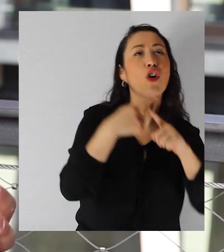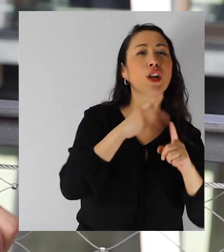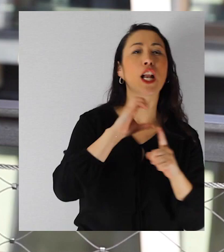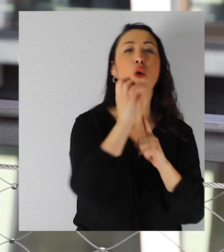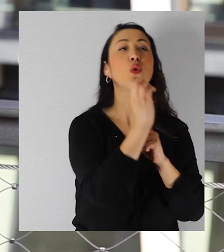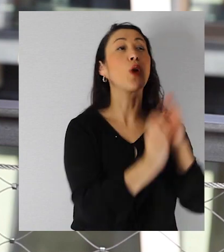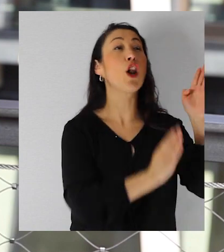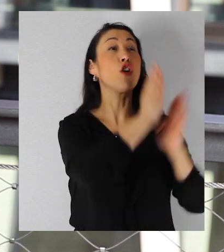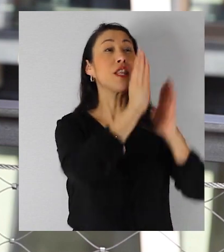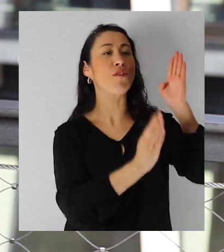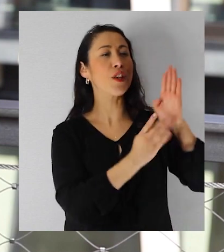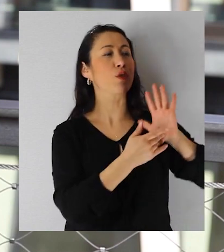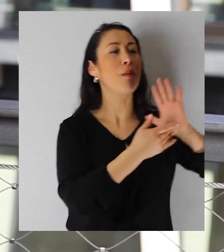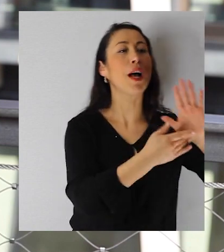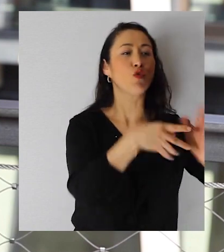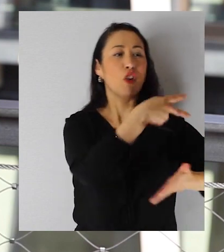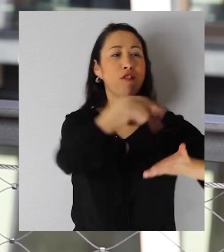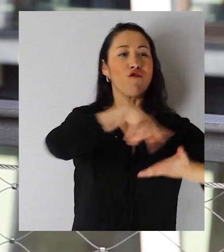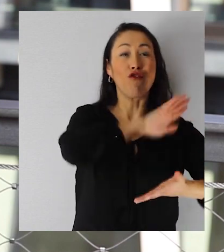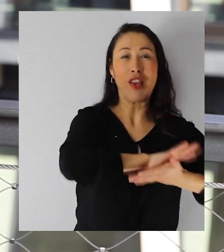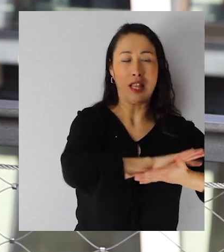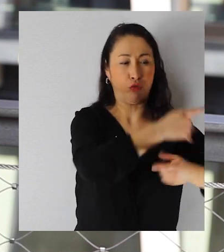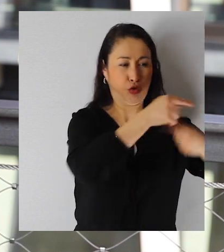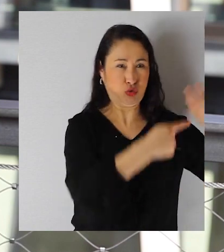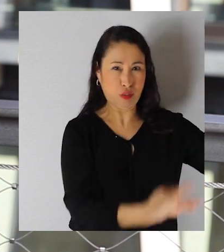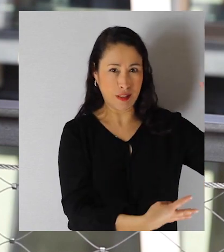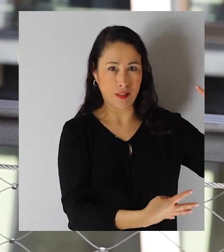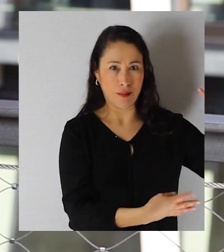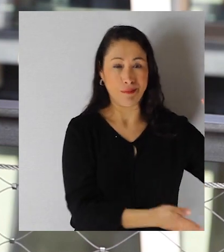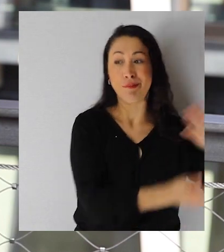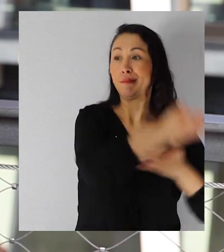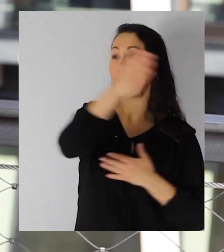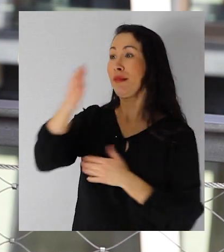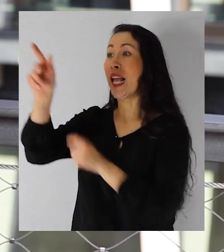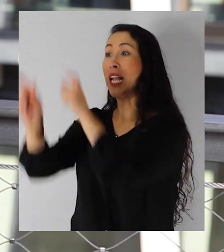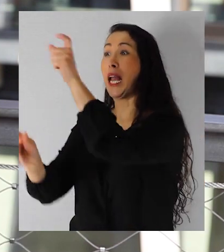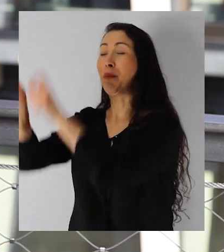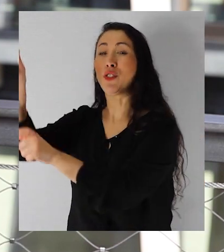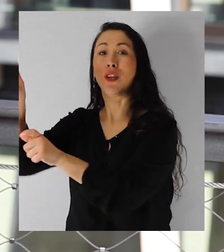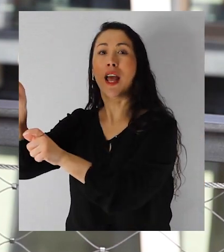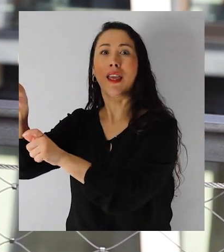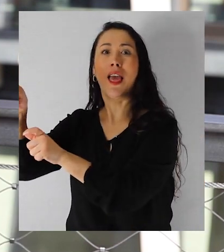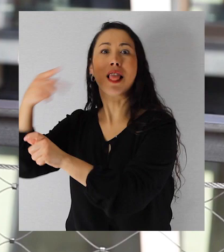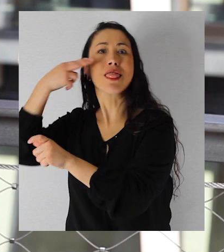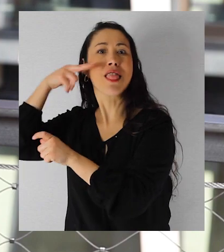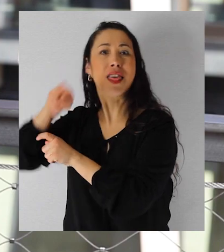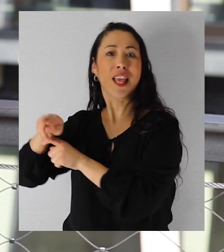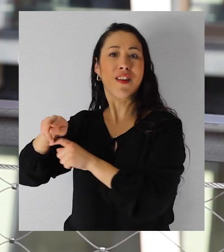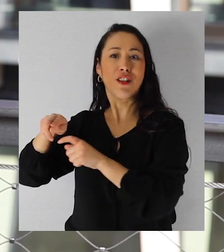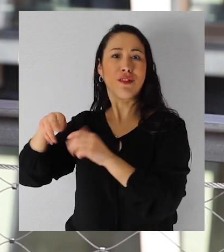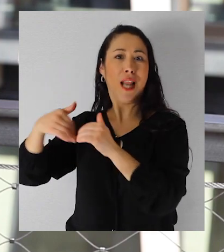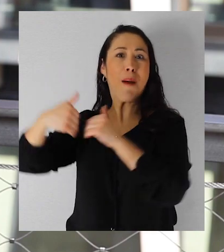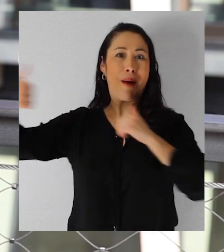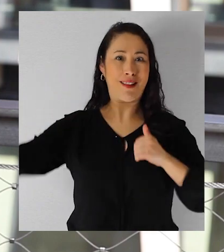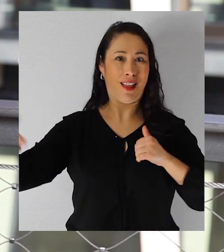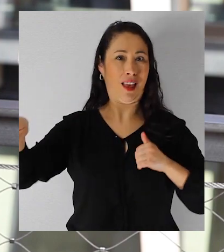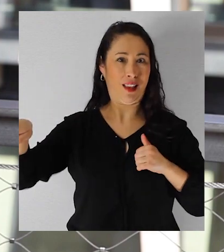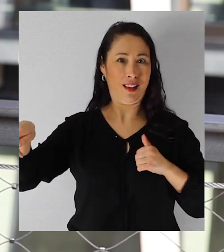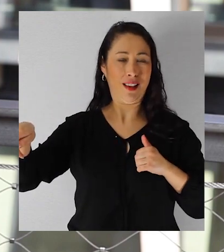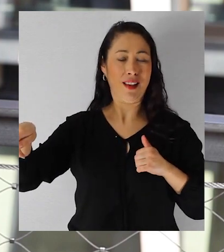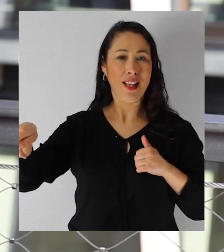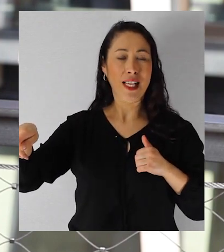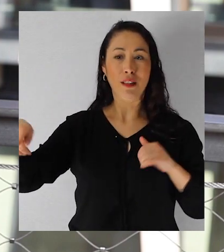una manifestación, una danza, una fiesta, y las personas que son ajenas a ese espacio y a ese lugar.